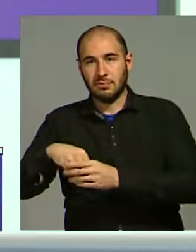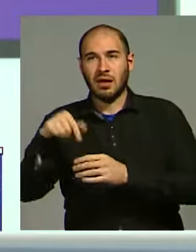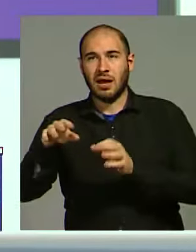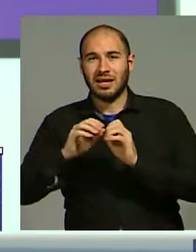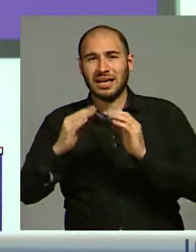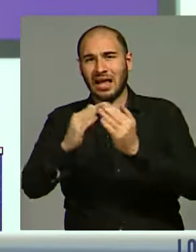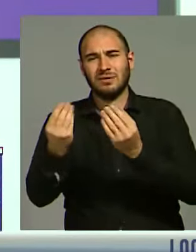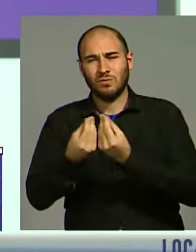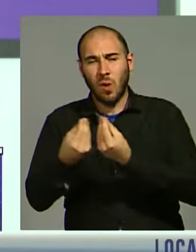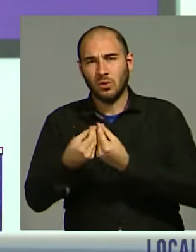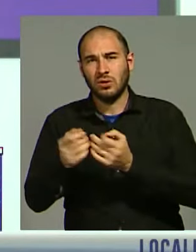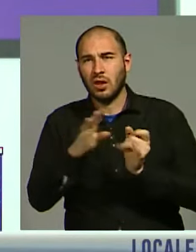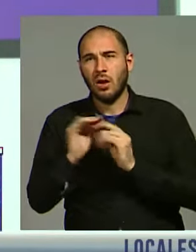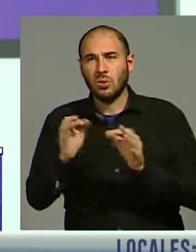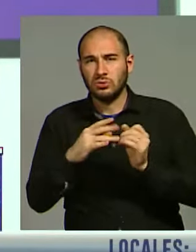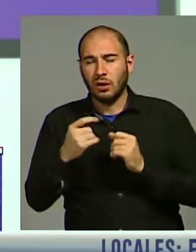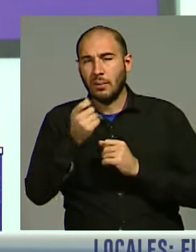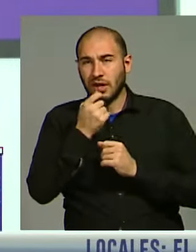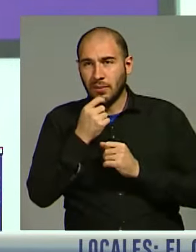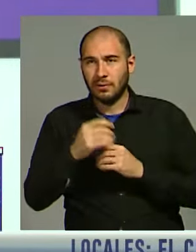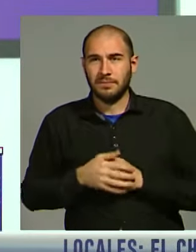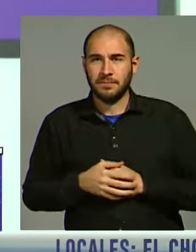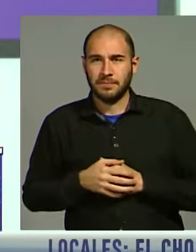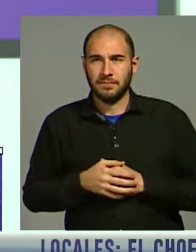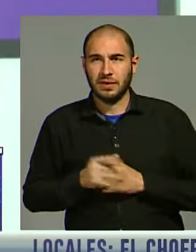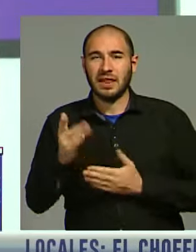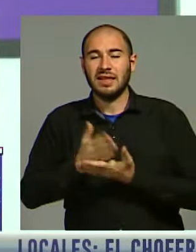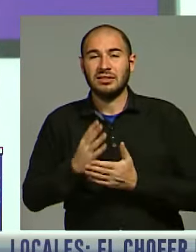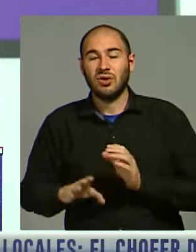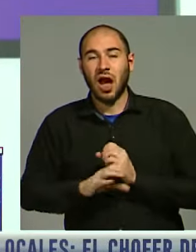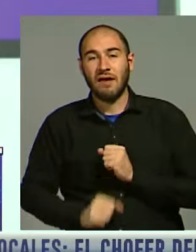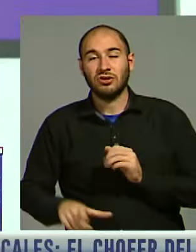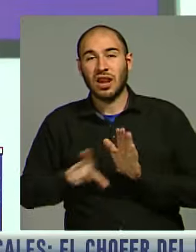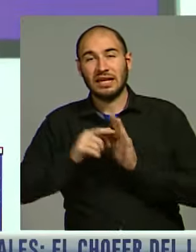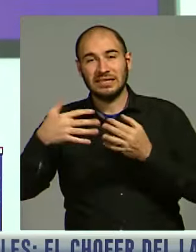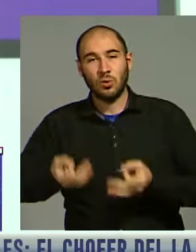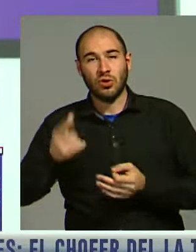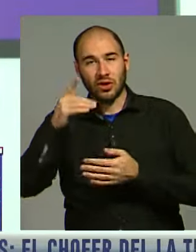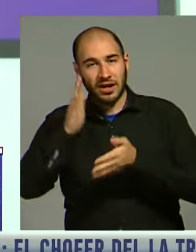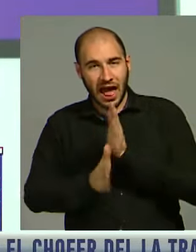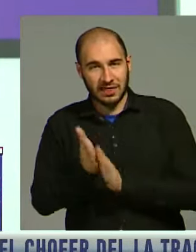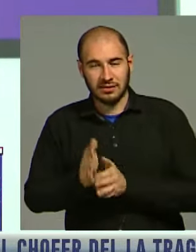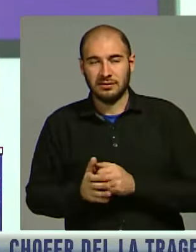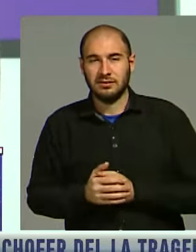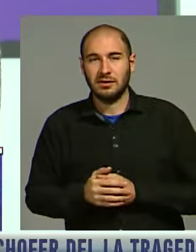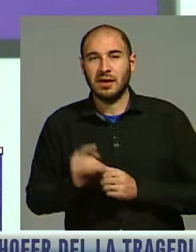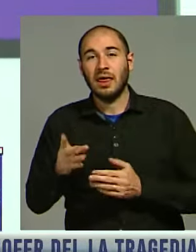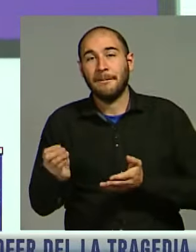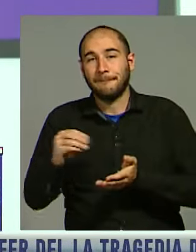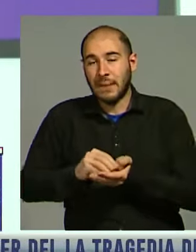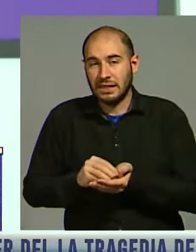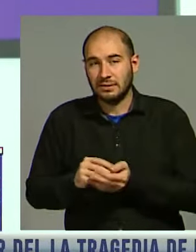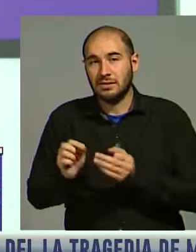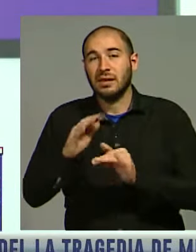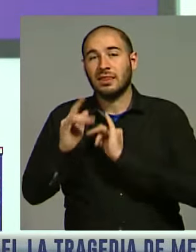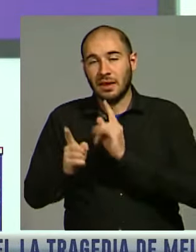montón de casas la discusión sobre si tiene que haber derecho al aborto legal, seguro y gratuito. Esto, aparte, tuvo su